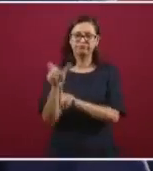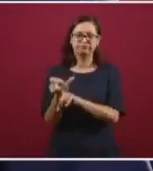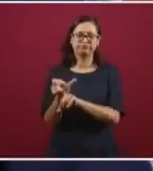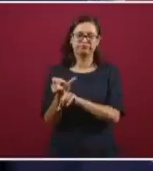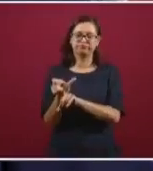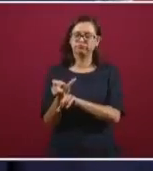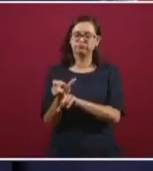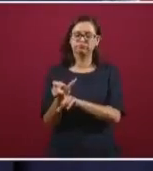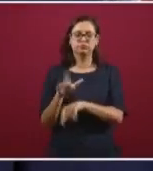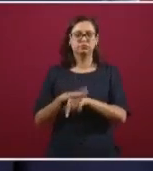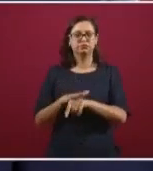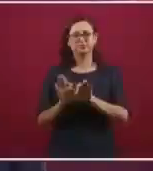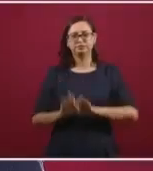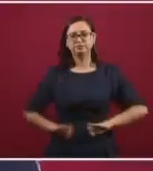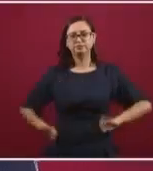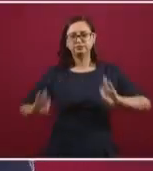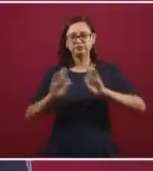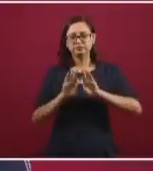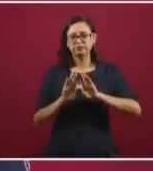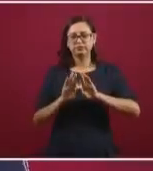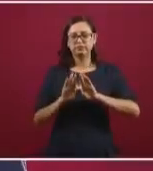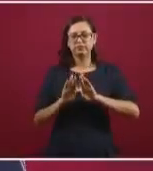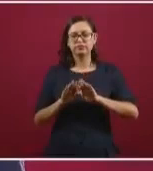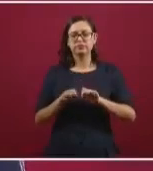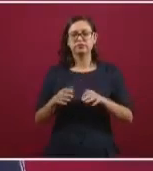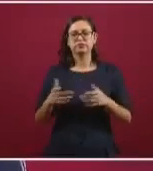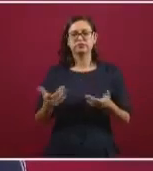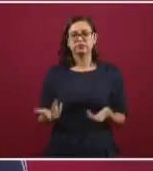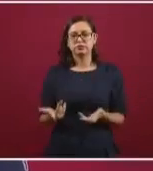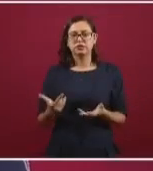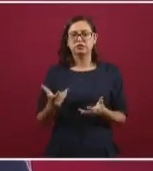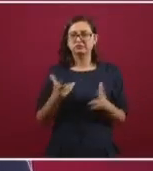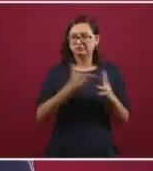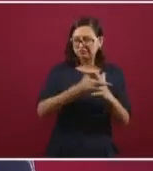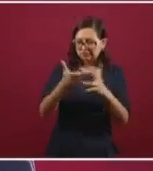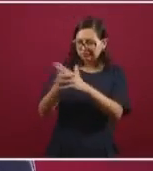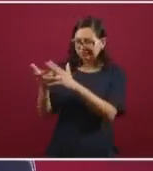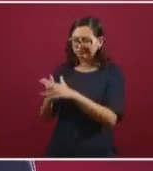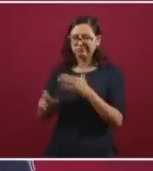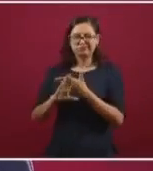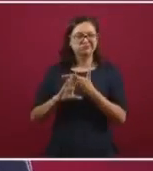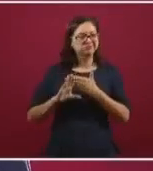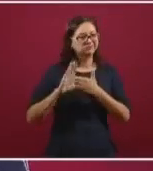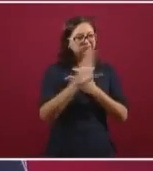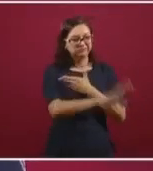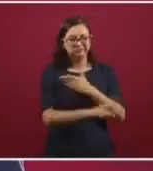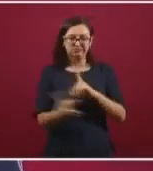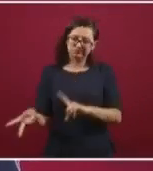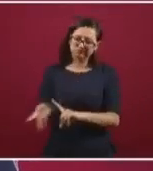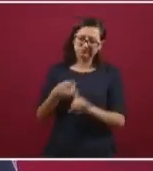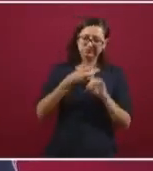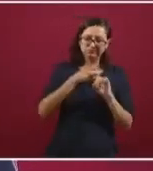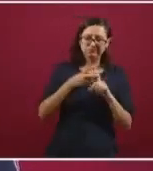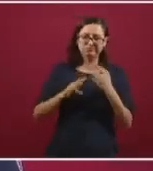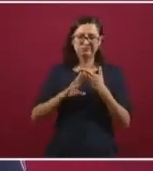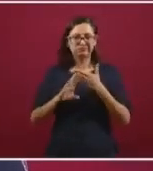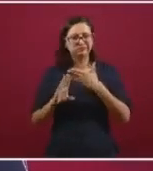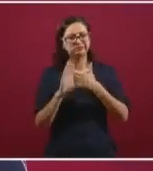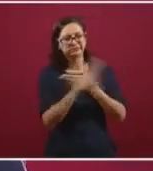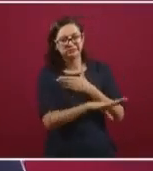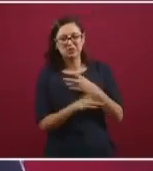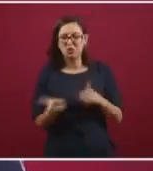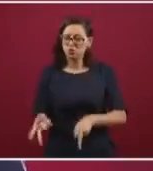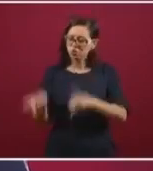proteger al ciudadano, que no haya homicidios, que no haya secuestros, que no haya